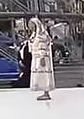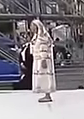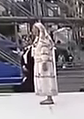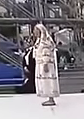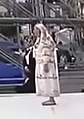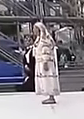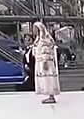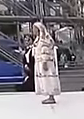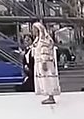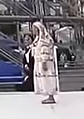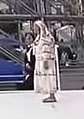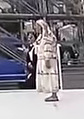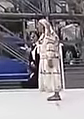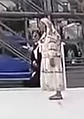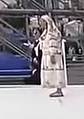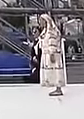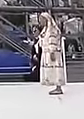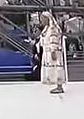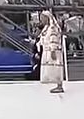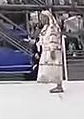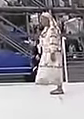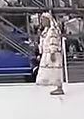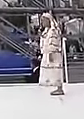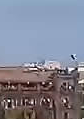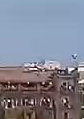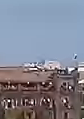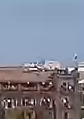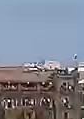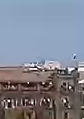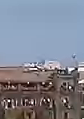himno nacional mexicano.